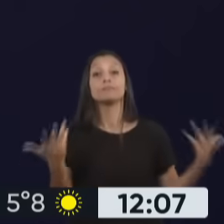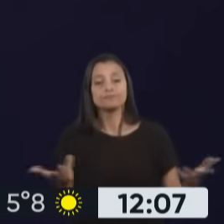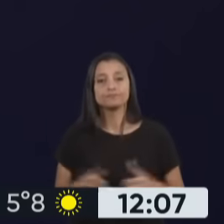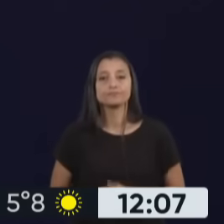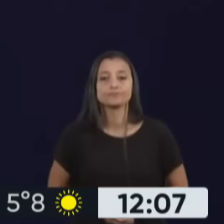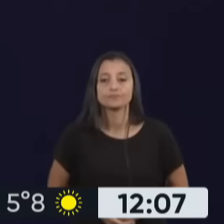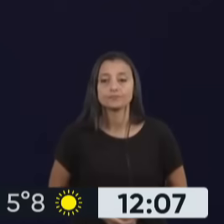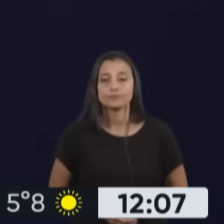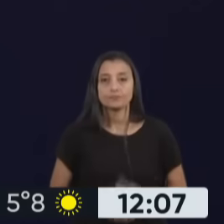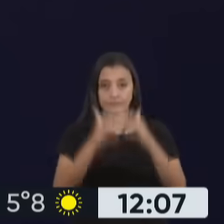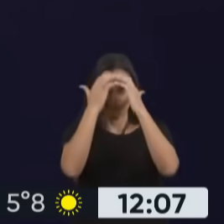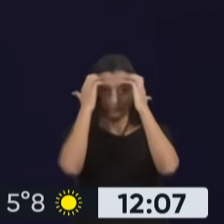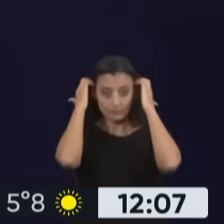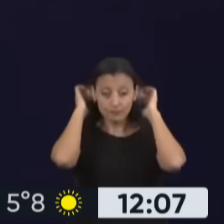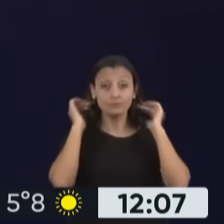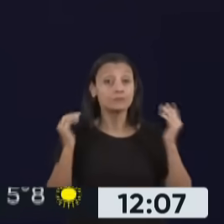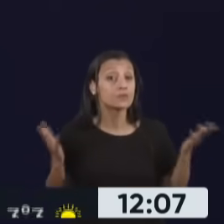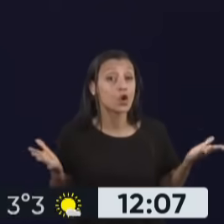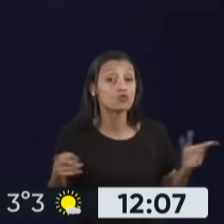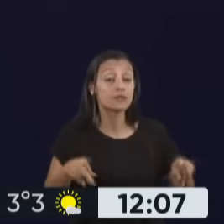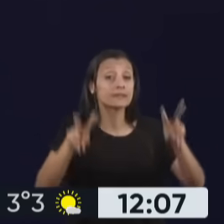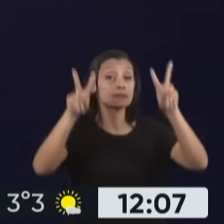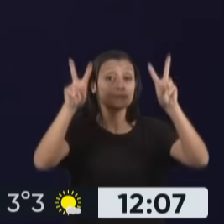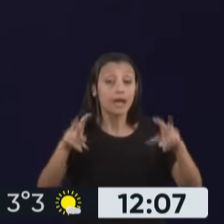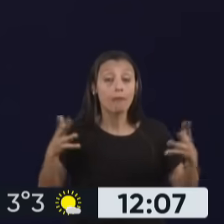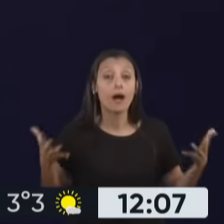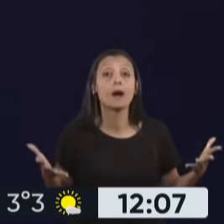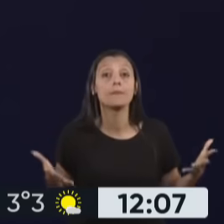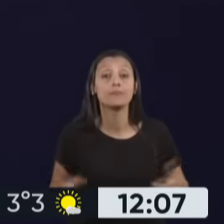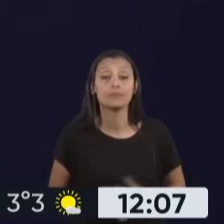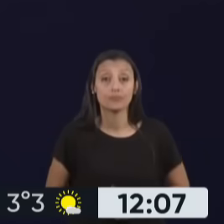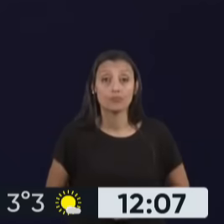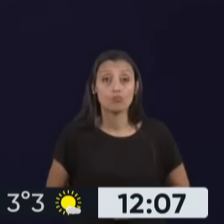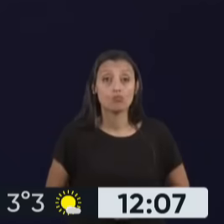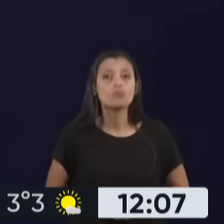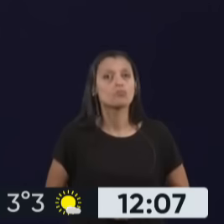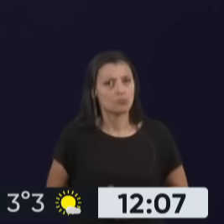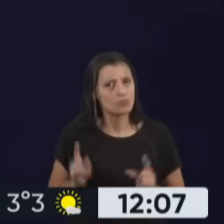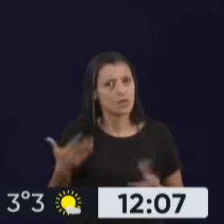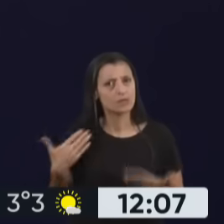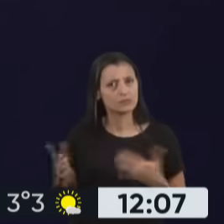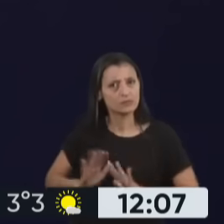la acumulación de reservas. Por lo tanto, no es un tema que no haya estado en debate